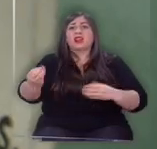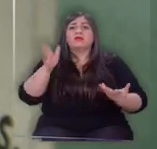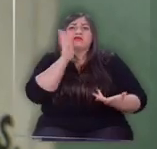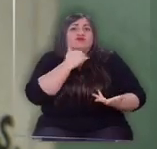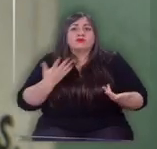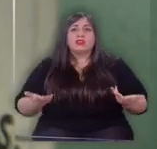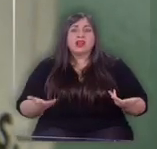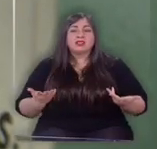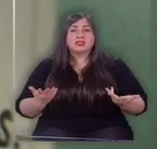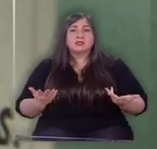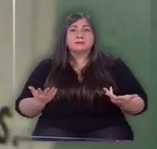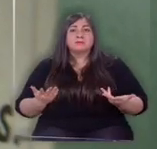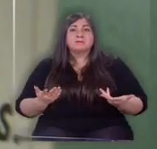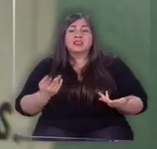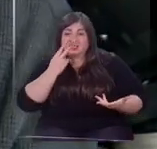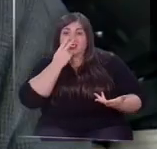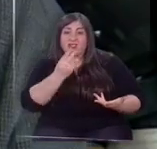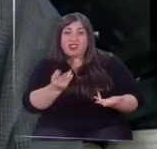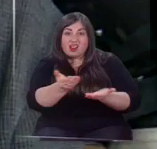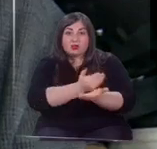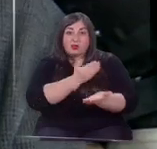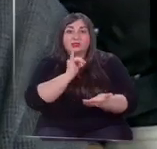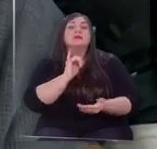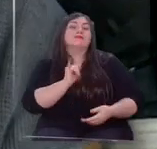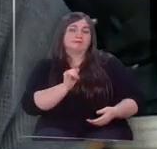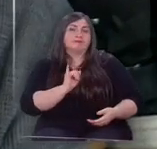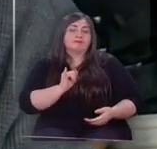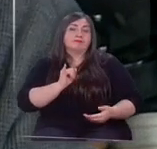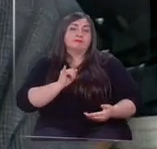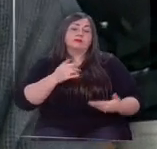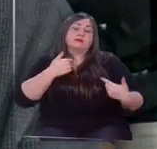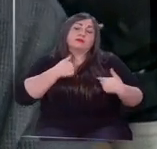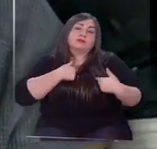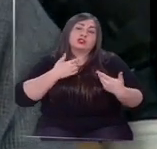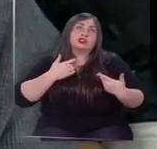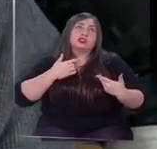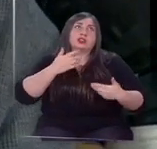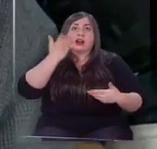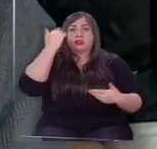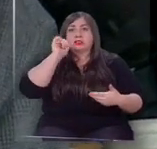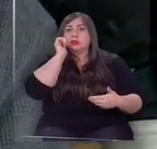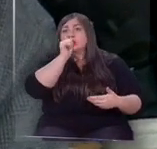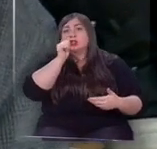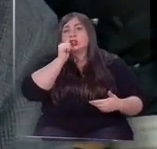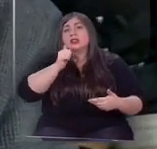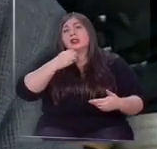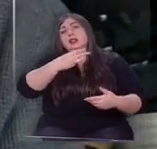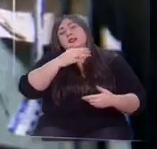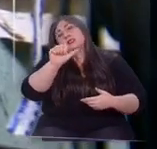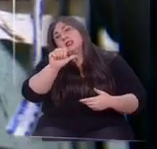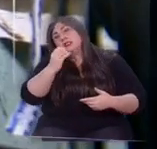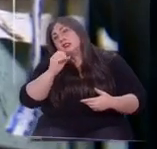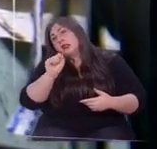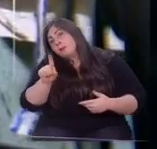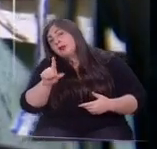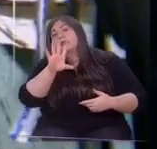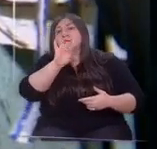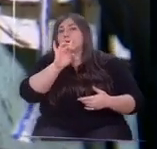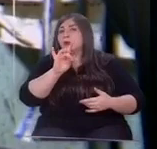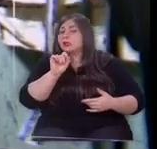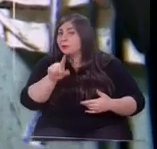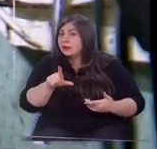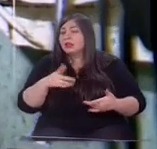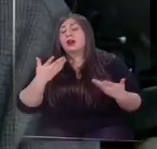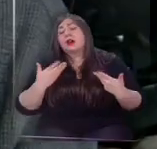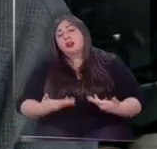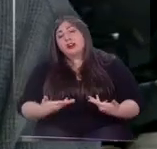Y se nota mucho en el bolsillo, ¿no? Claro. Por ponerle yo diariamente, me decía entre 60, 50.